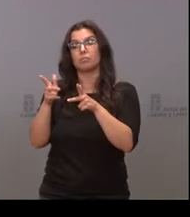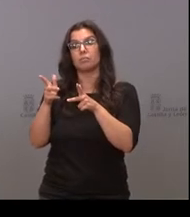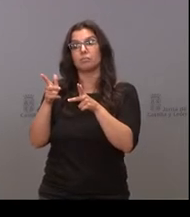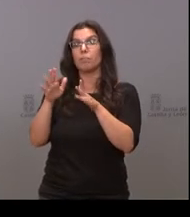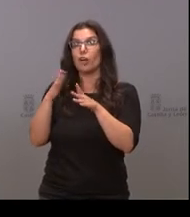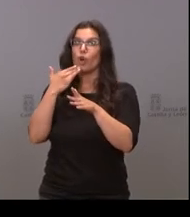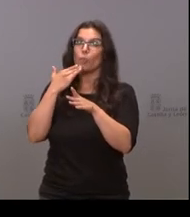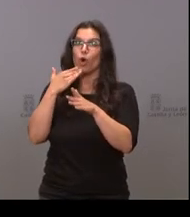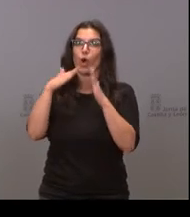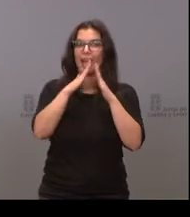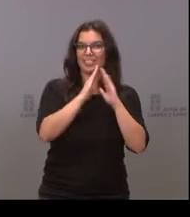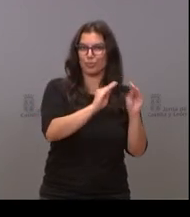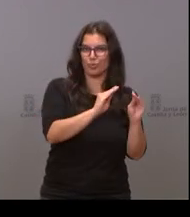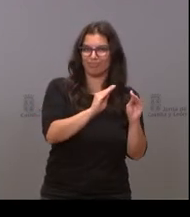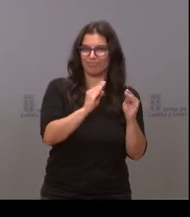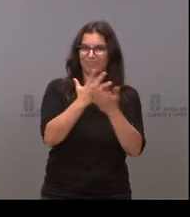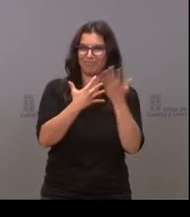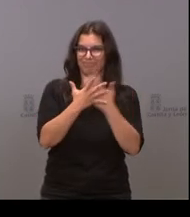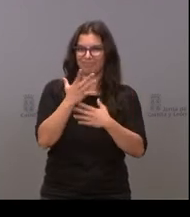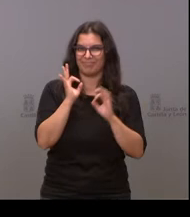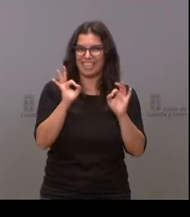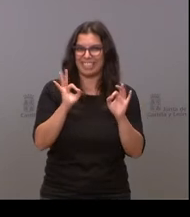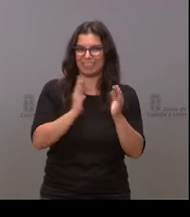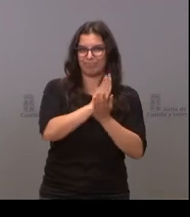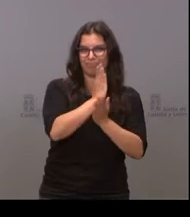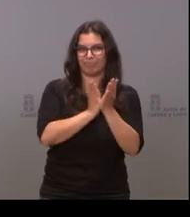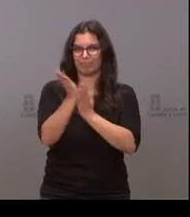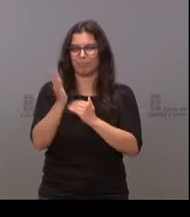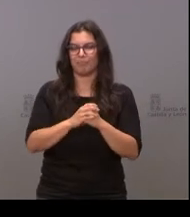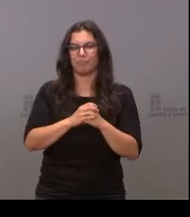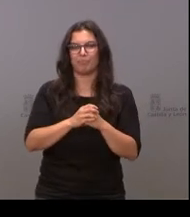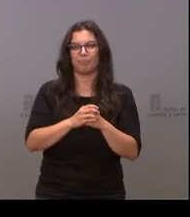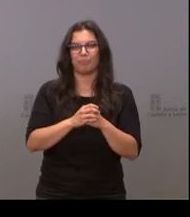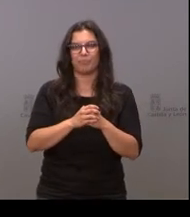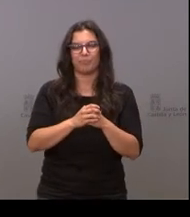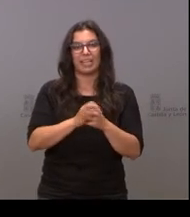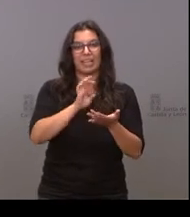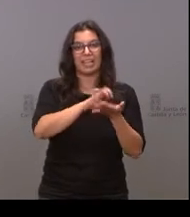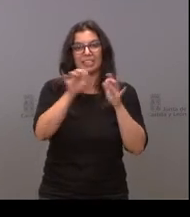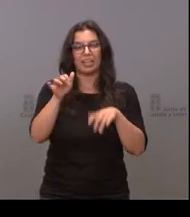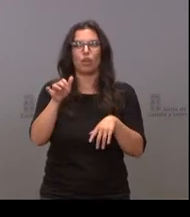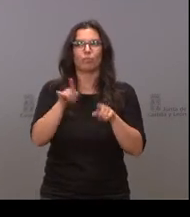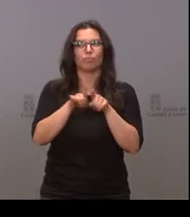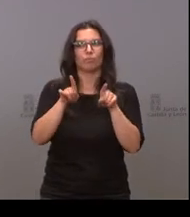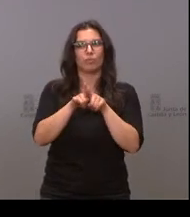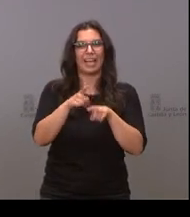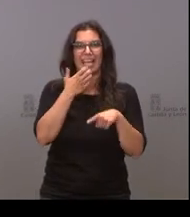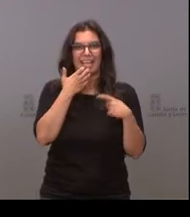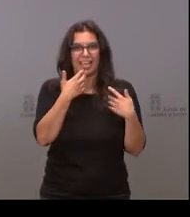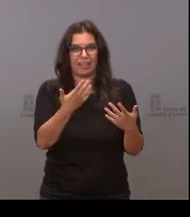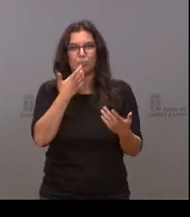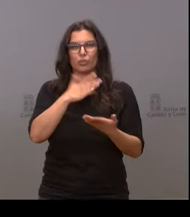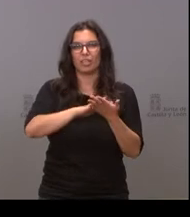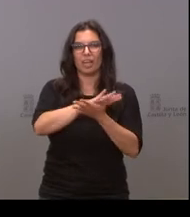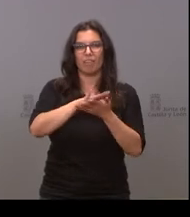su casa en su casa castilla y león es un ejemplo cuando hablamos de servicios sociales